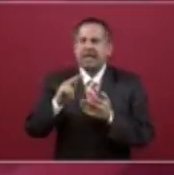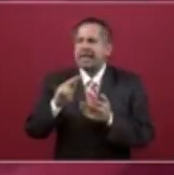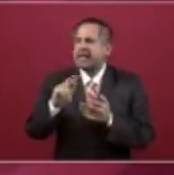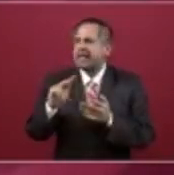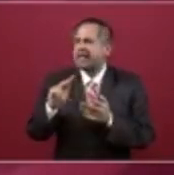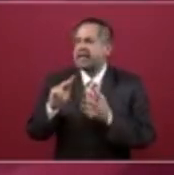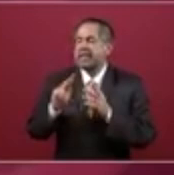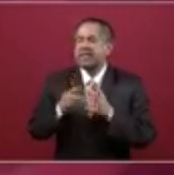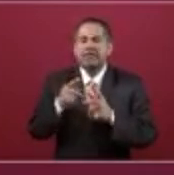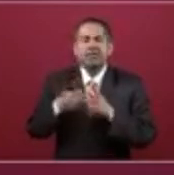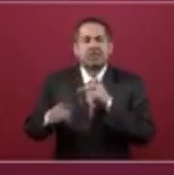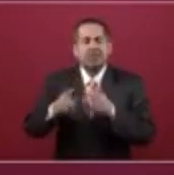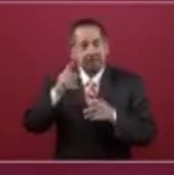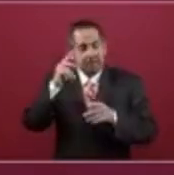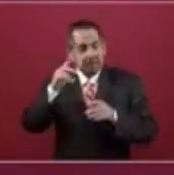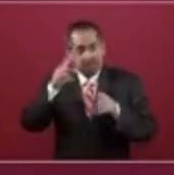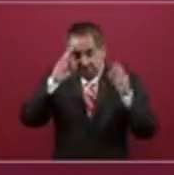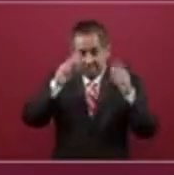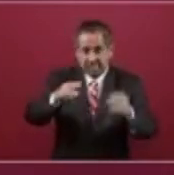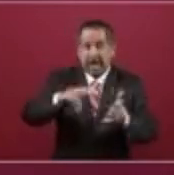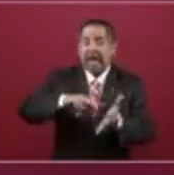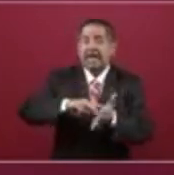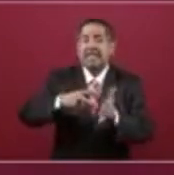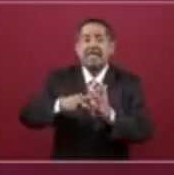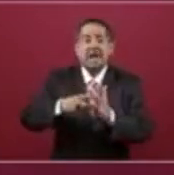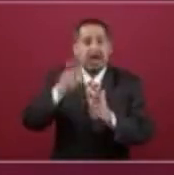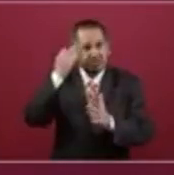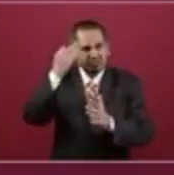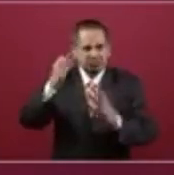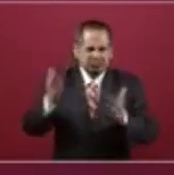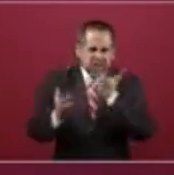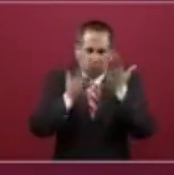de las ingenierías. Hubo un tiempo